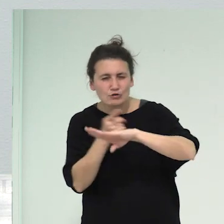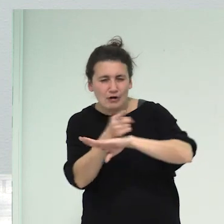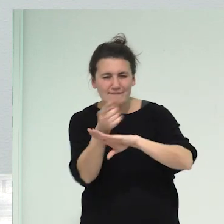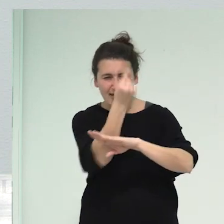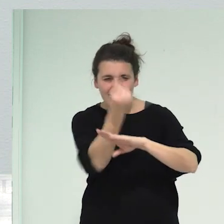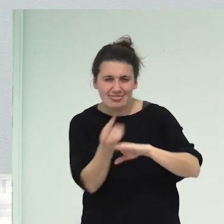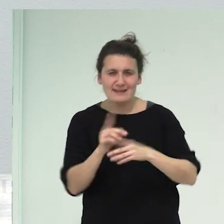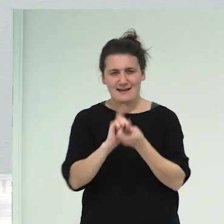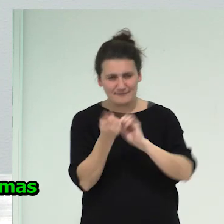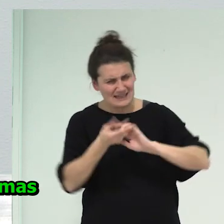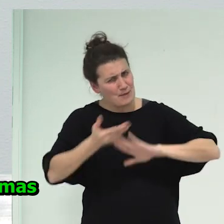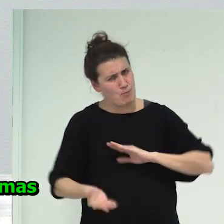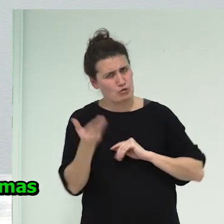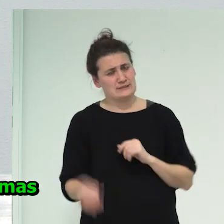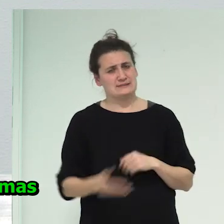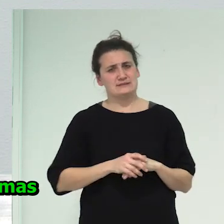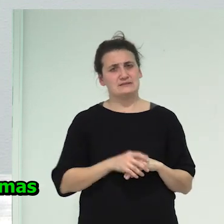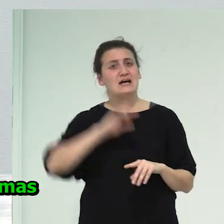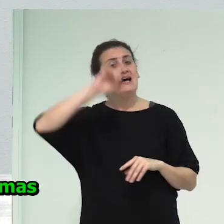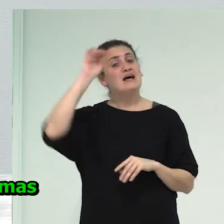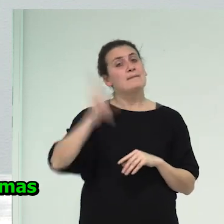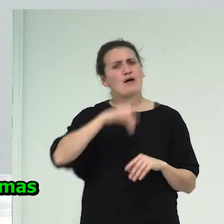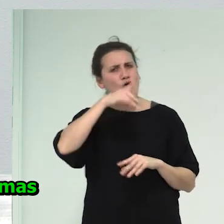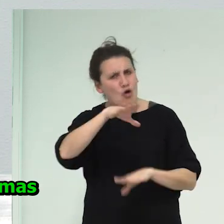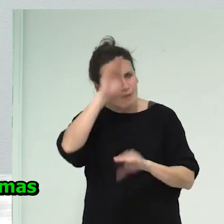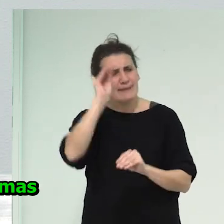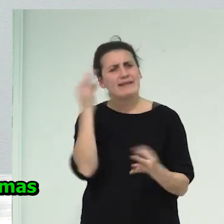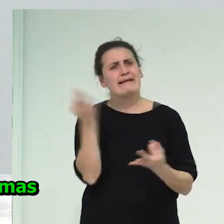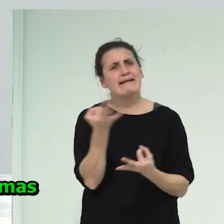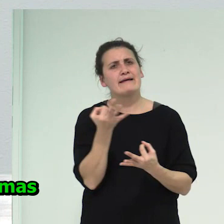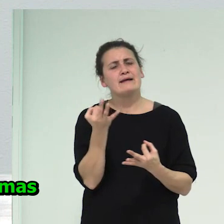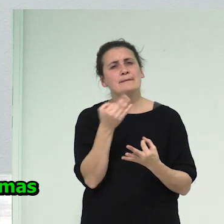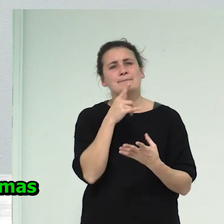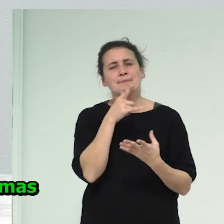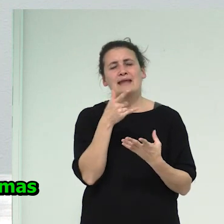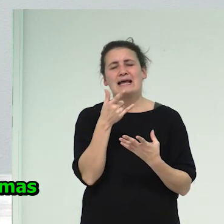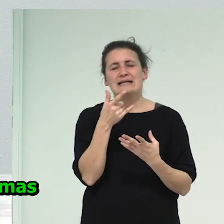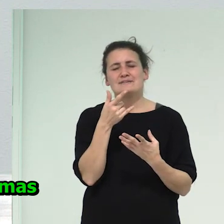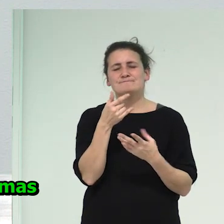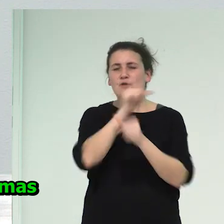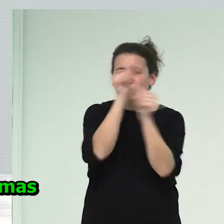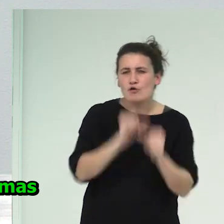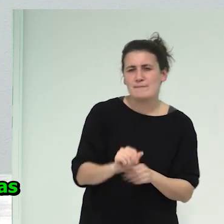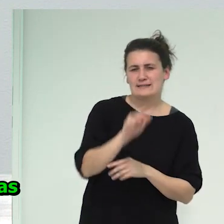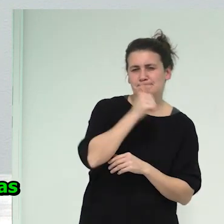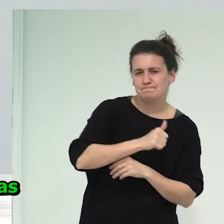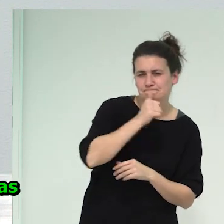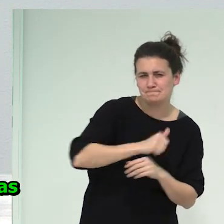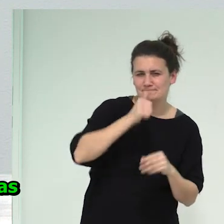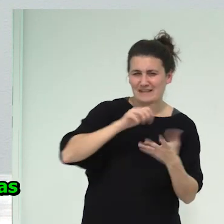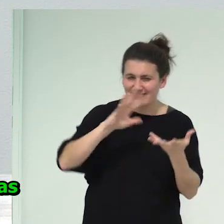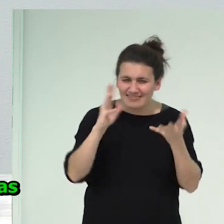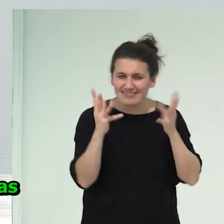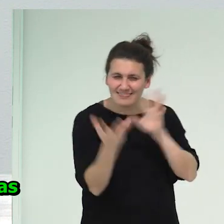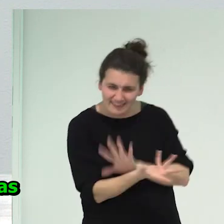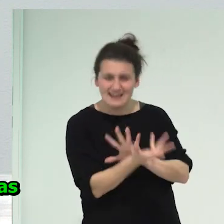tan importantes, darle vuelta y comprender que las formas de resistencia y transformación se construyen